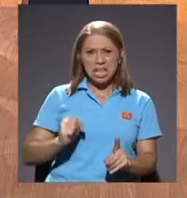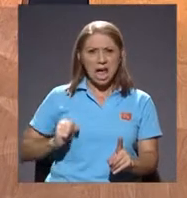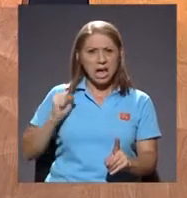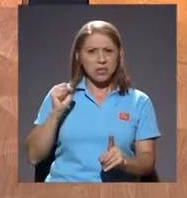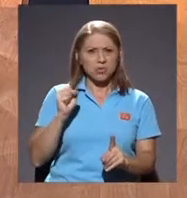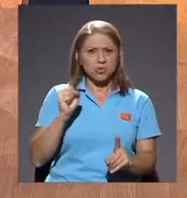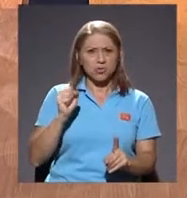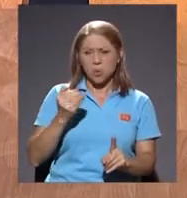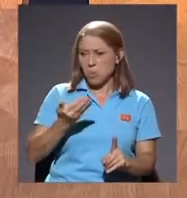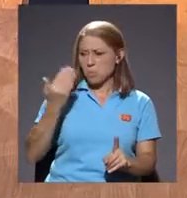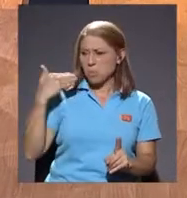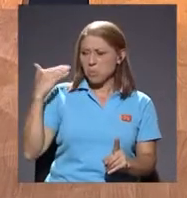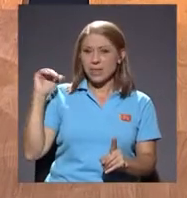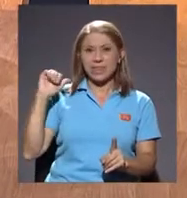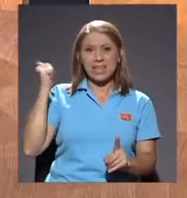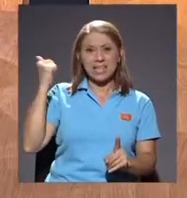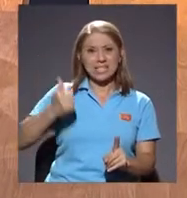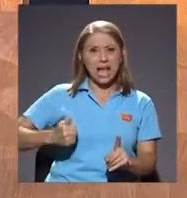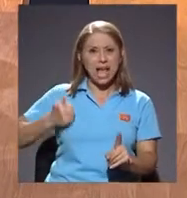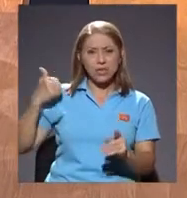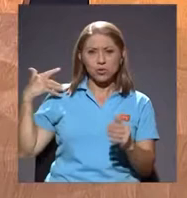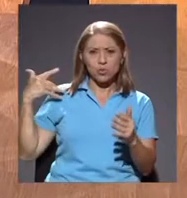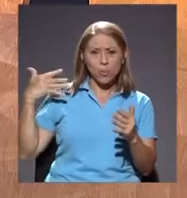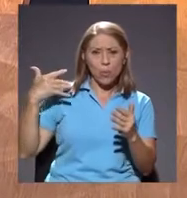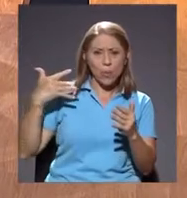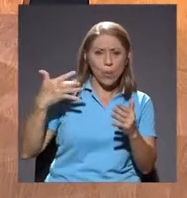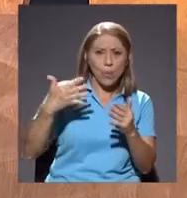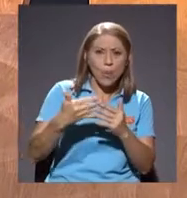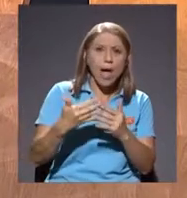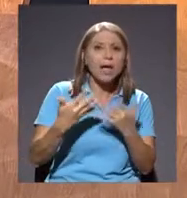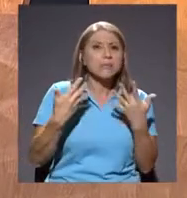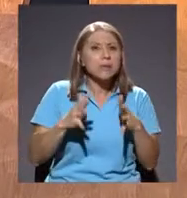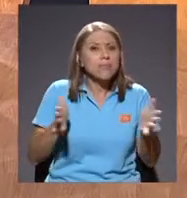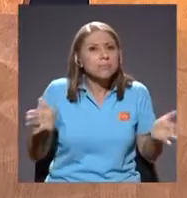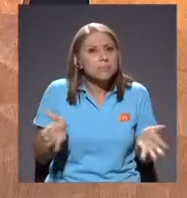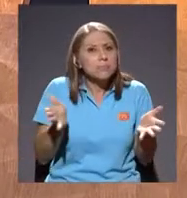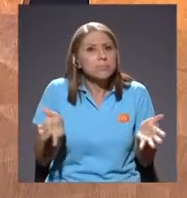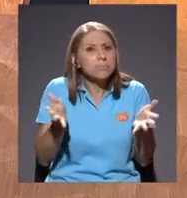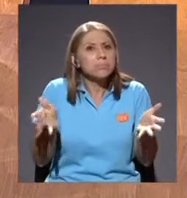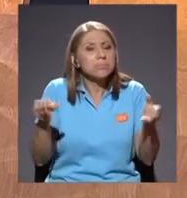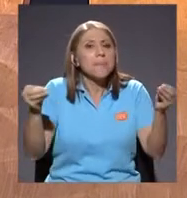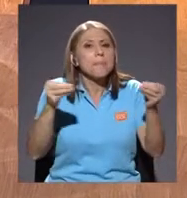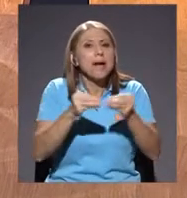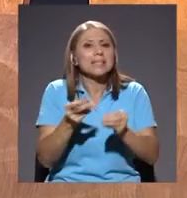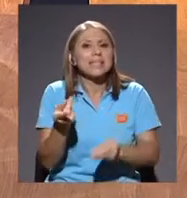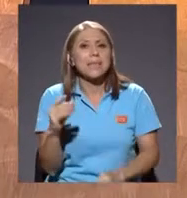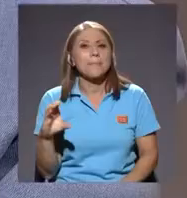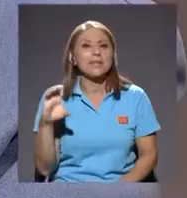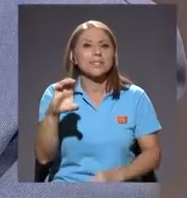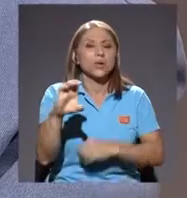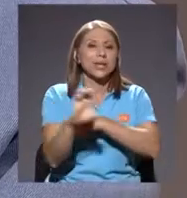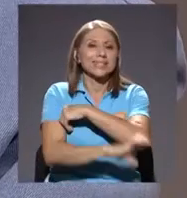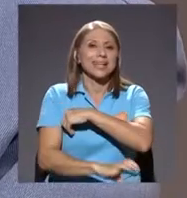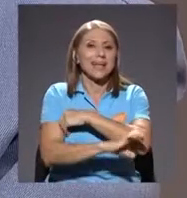para acá viene incrementándose la inversión extranjera directa